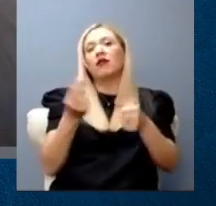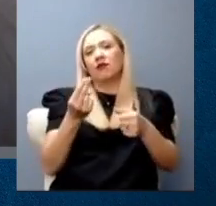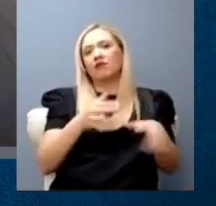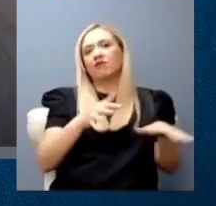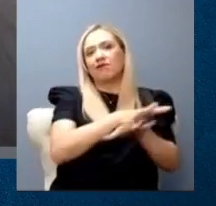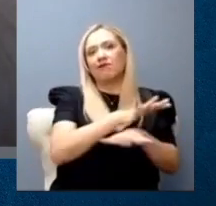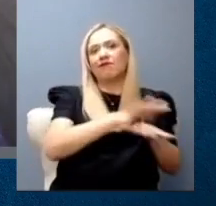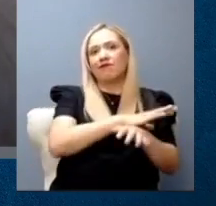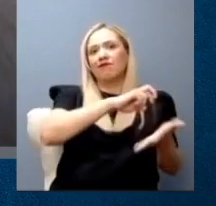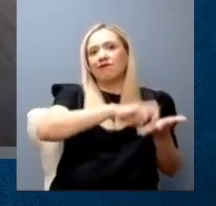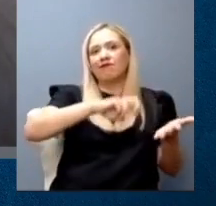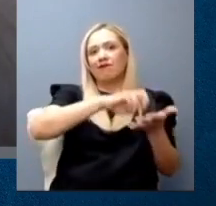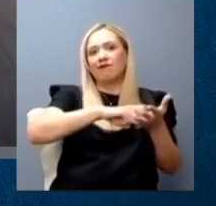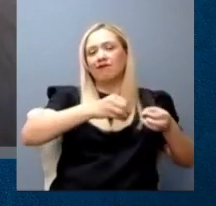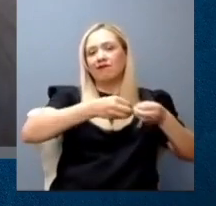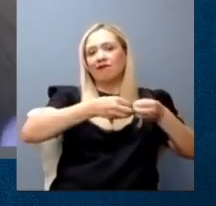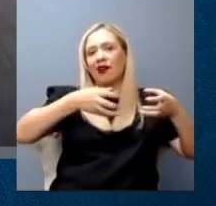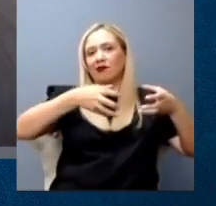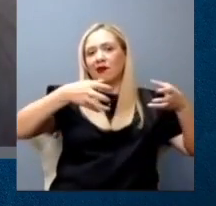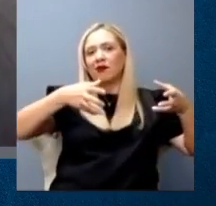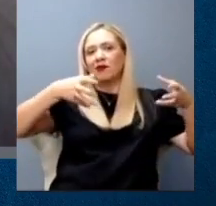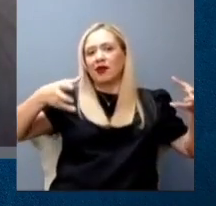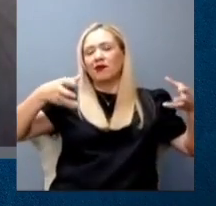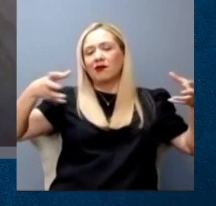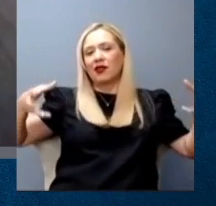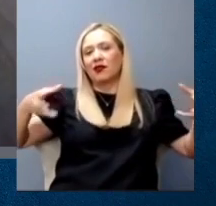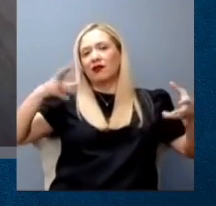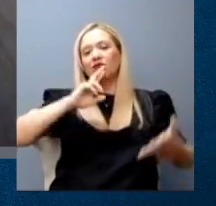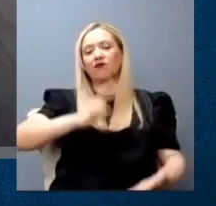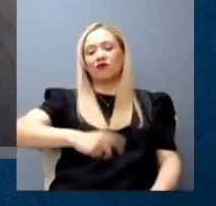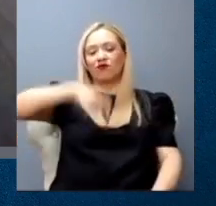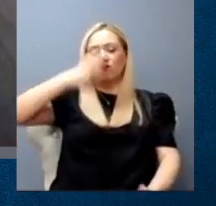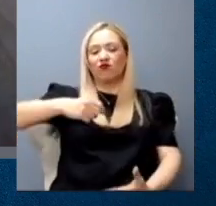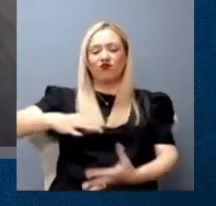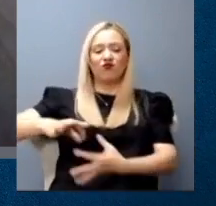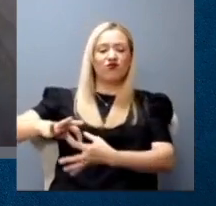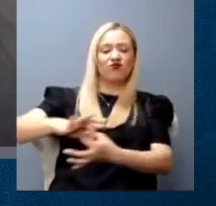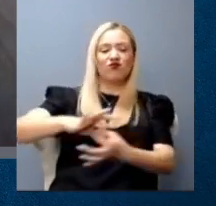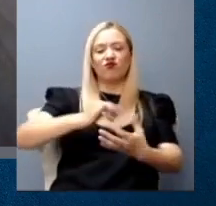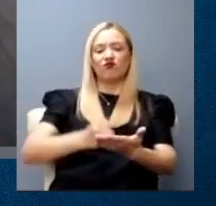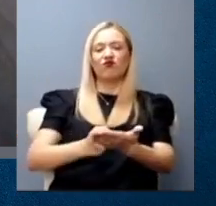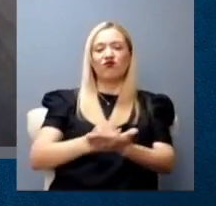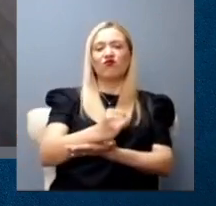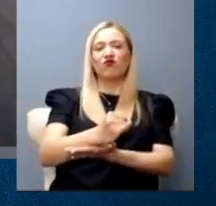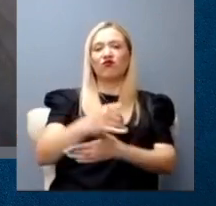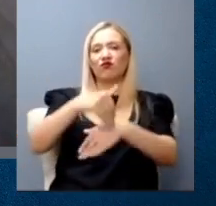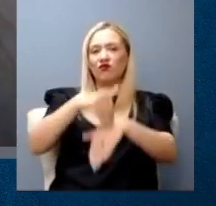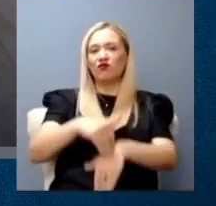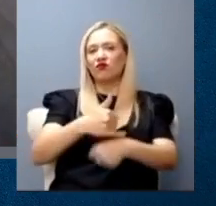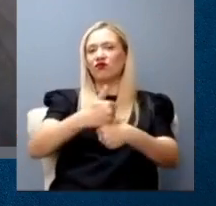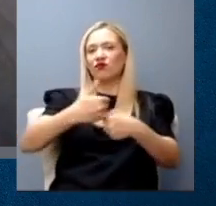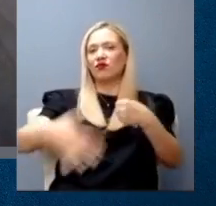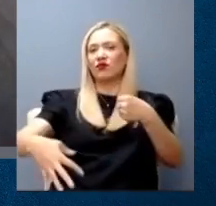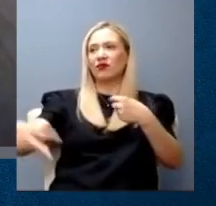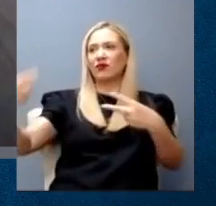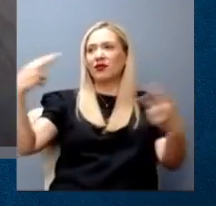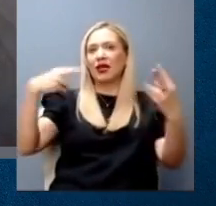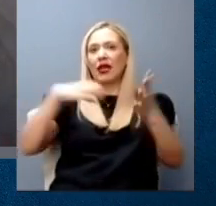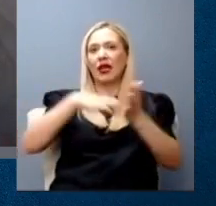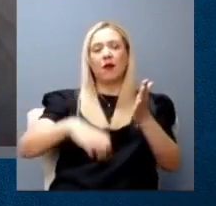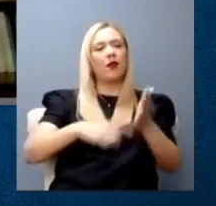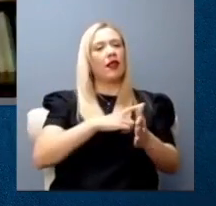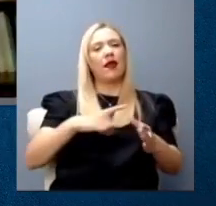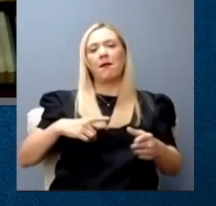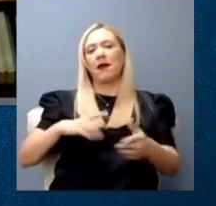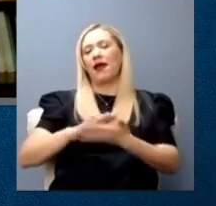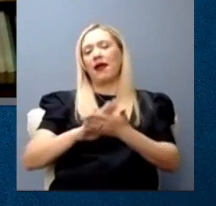Siempre ampliar. La creatividad jurisprudencial tiene que alcanzar para proteger siempre de una mejor manera a la